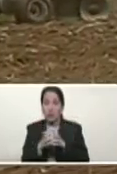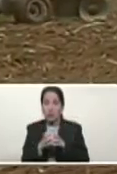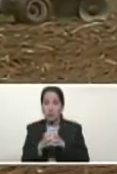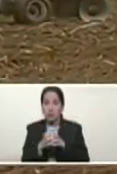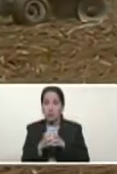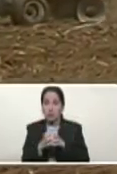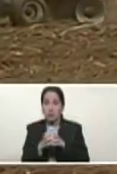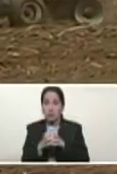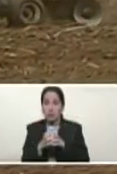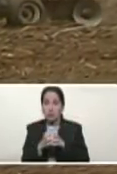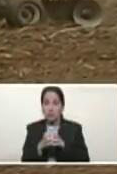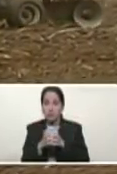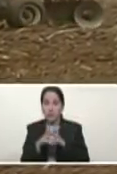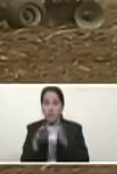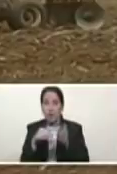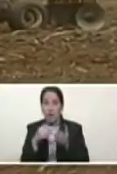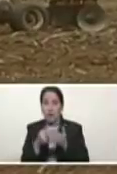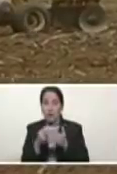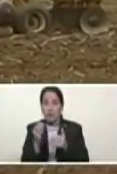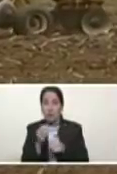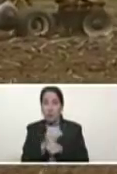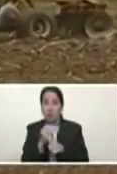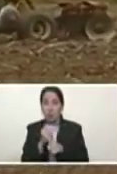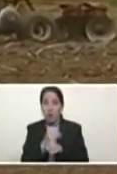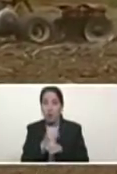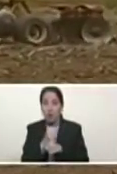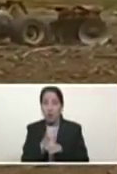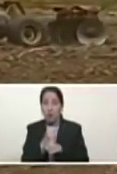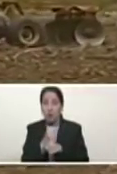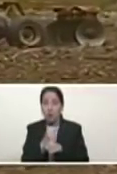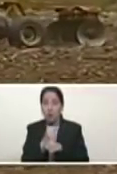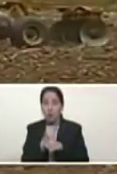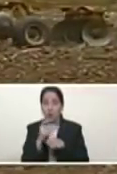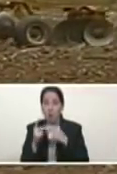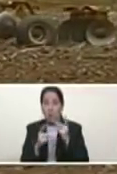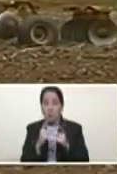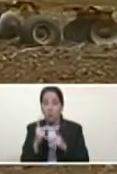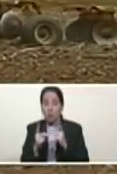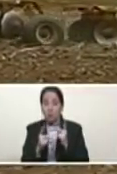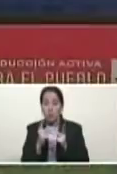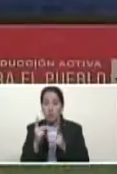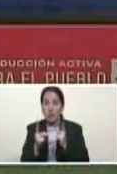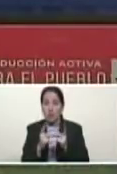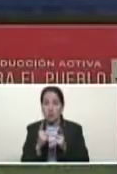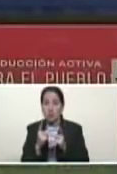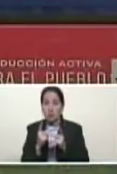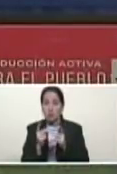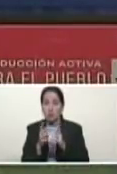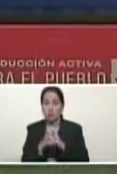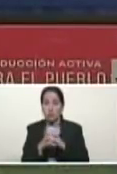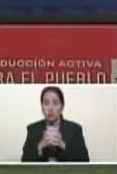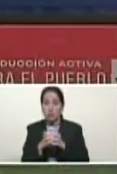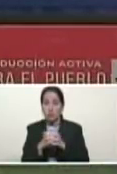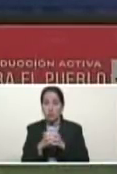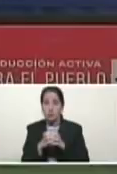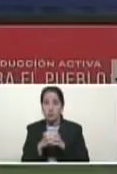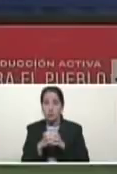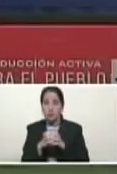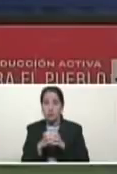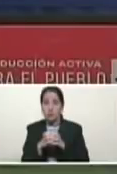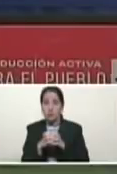Hasta que hemos logrado, paso a paso, un proceso sostenible, sostenido, de producción al